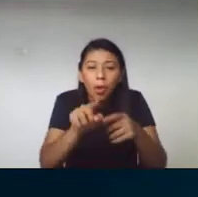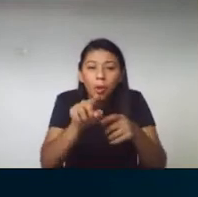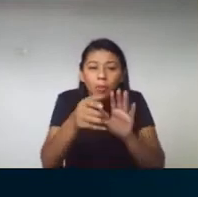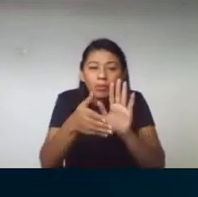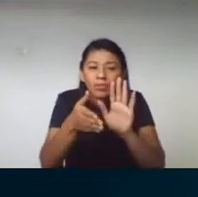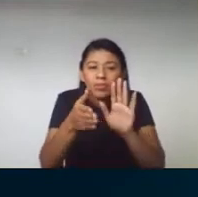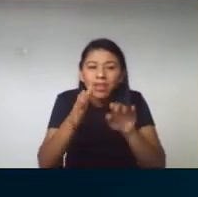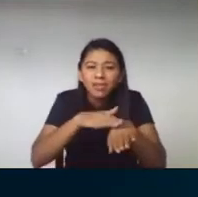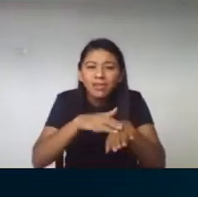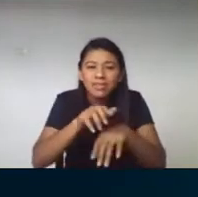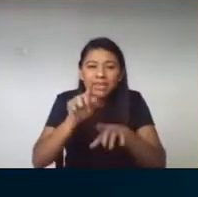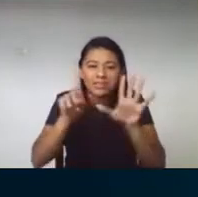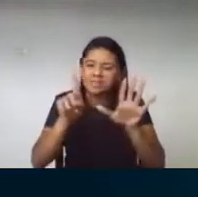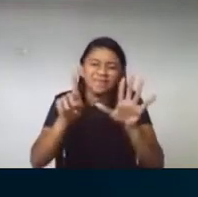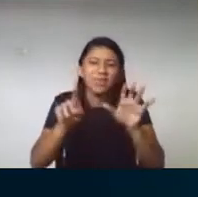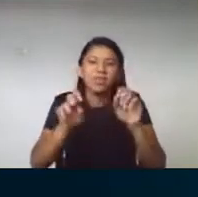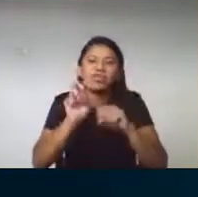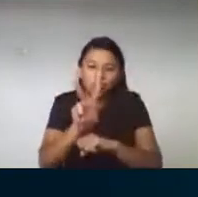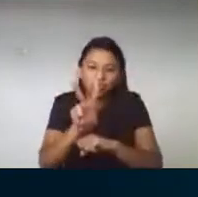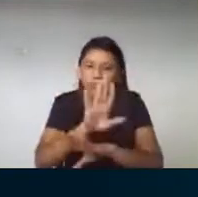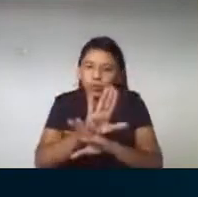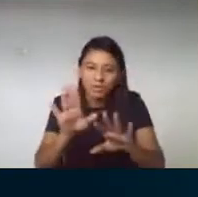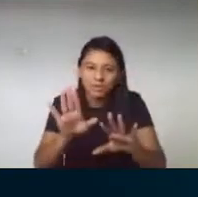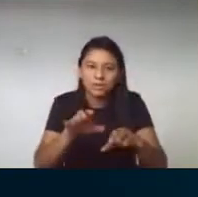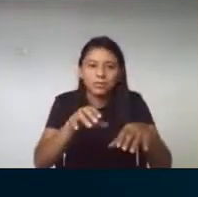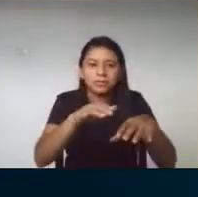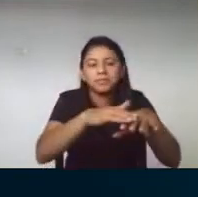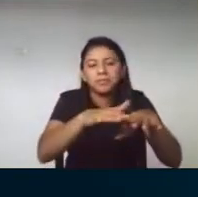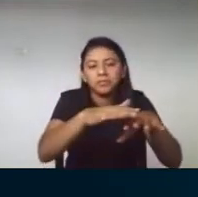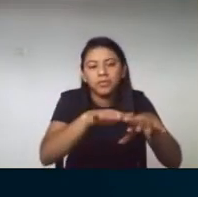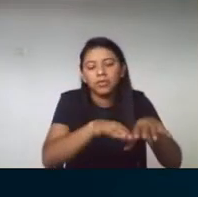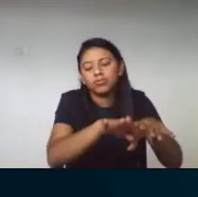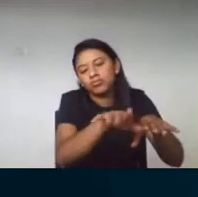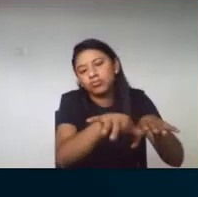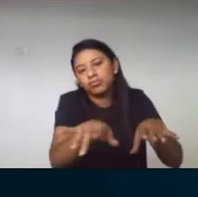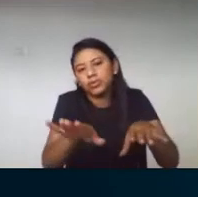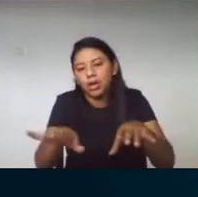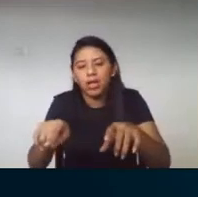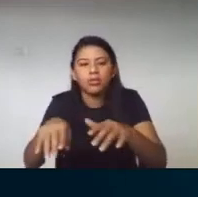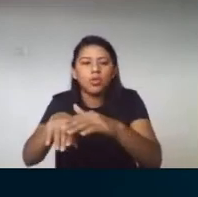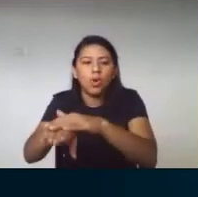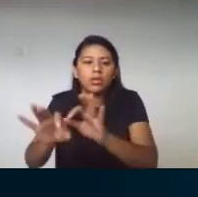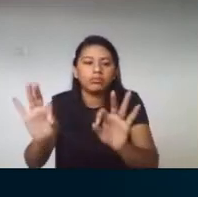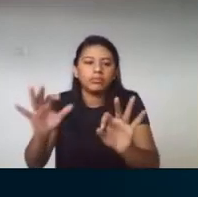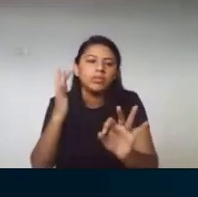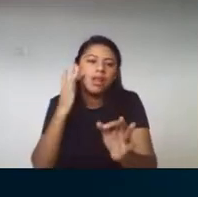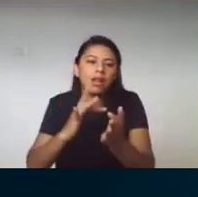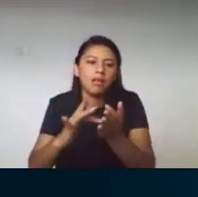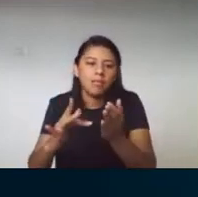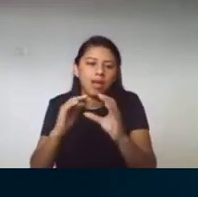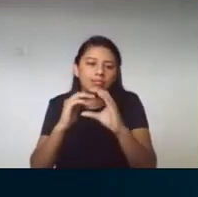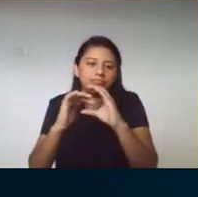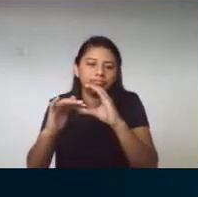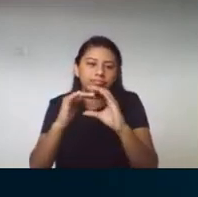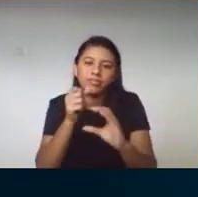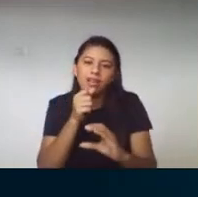todos los usuarios. ¿Qué antecedentes tiene esta planta? Bueno, aparte de la fecha de su construcción, se ha